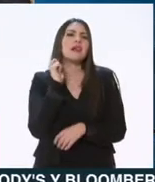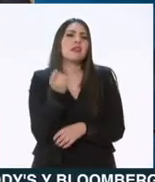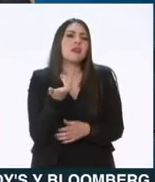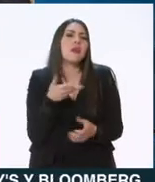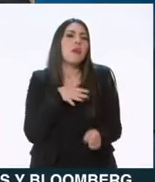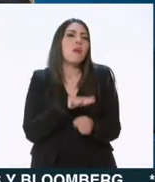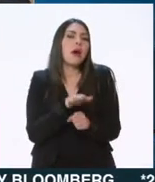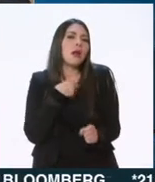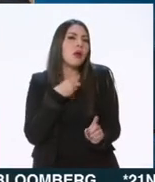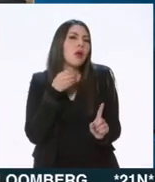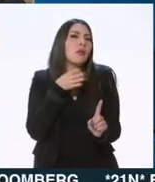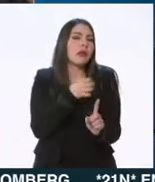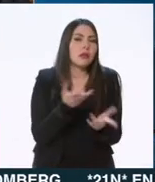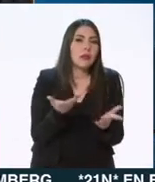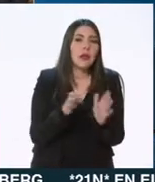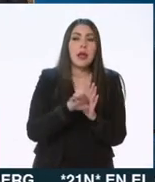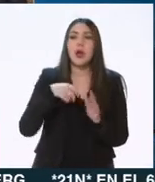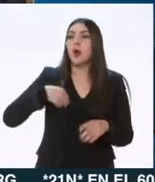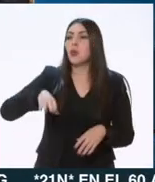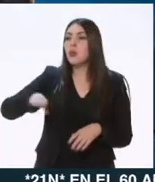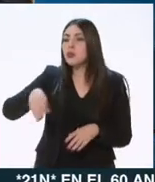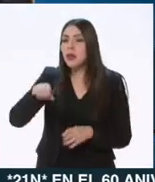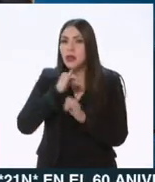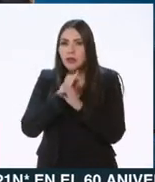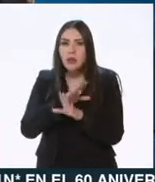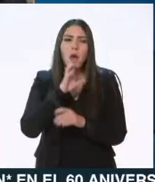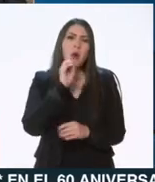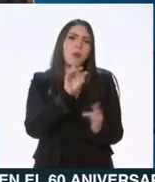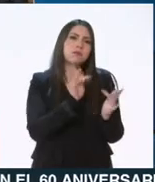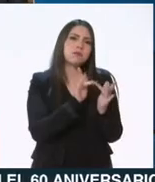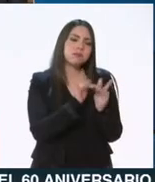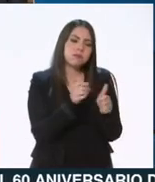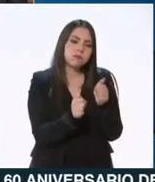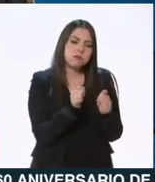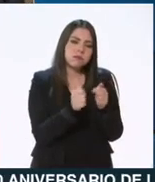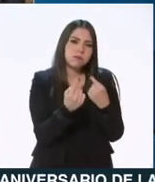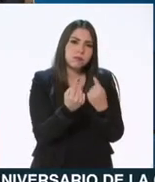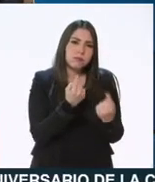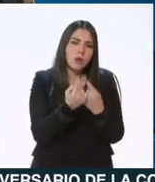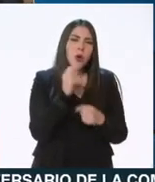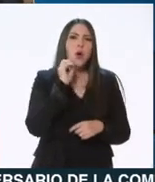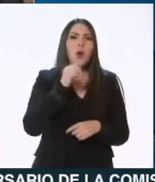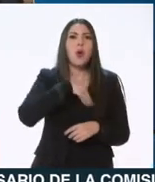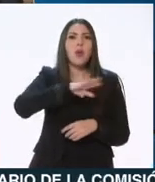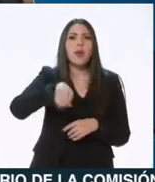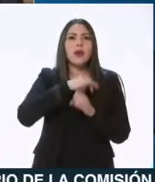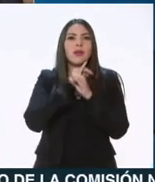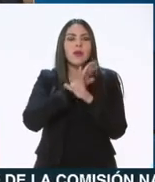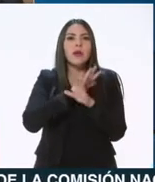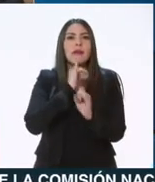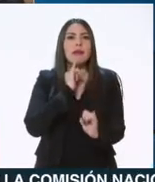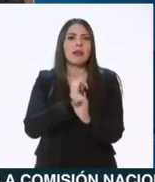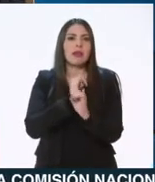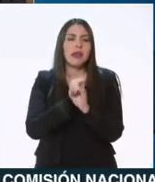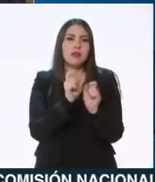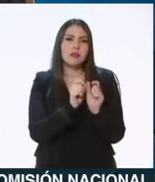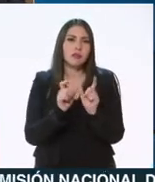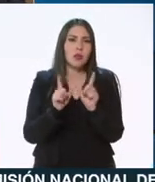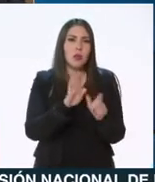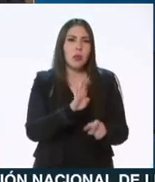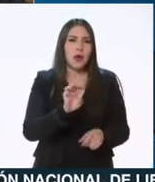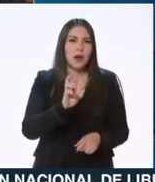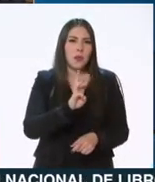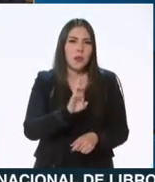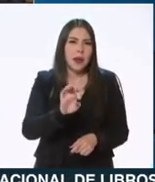si yo me estoy conectando para buscar información, para chatear, para buscar información en alguna página web. Y a partir de ello, pues tomar algunas